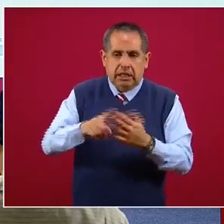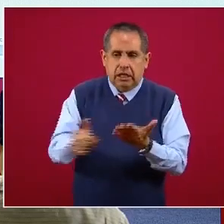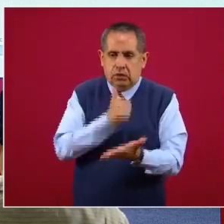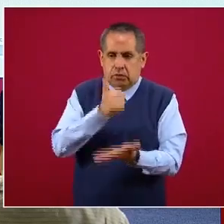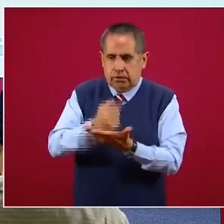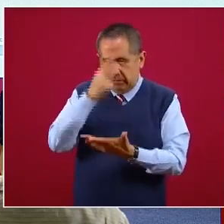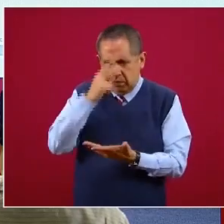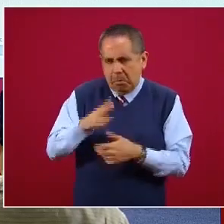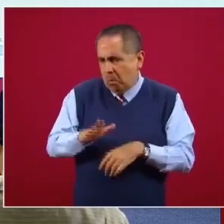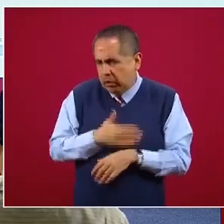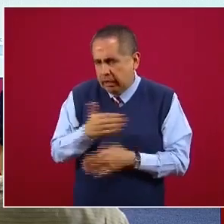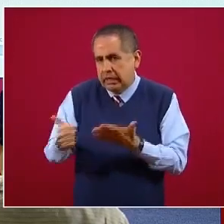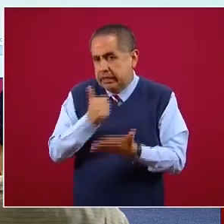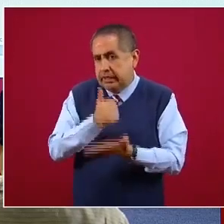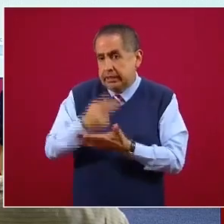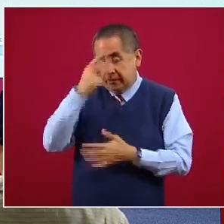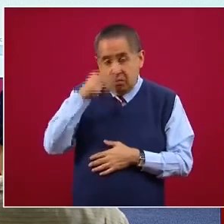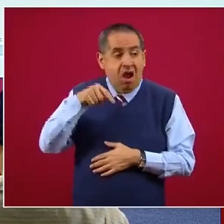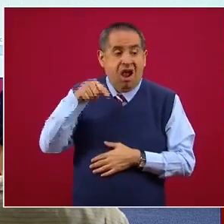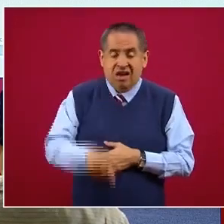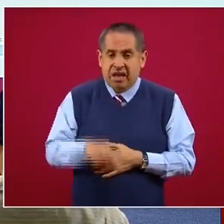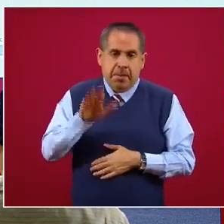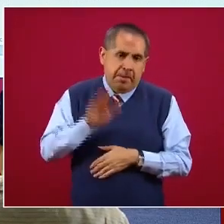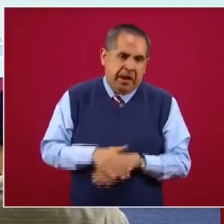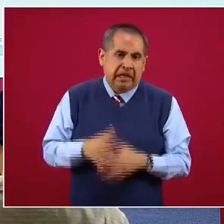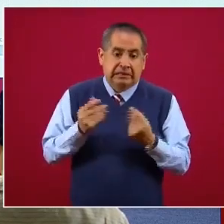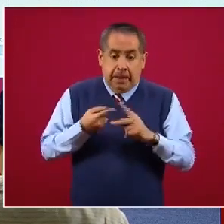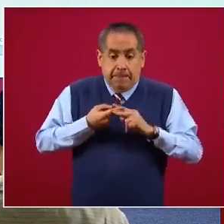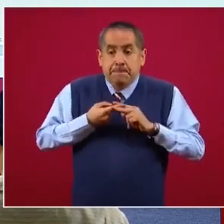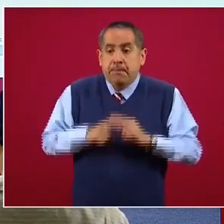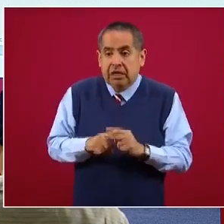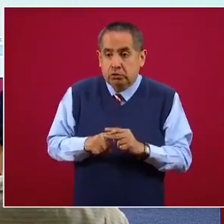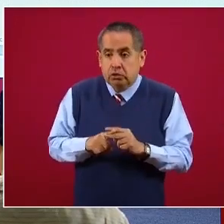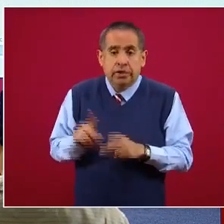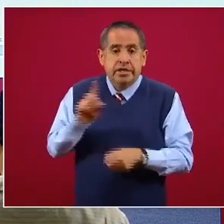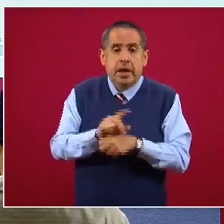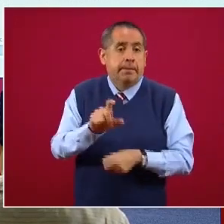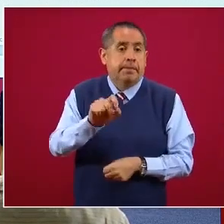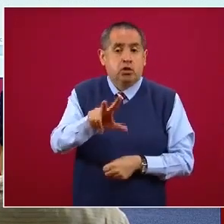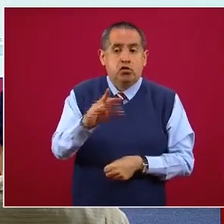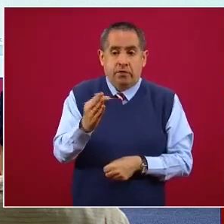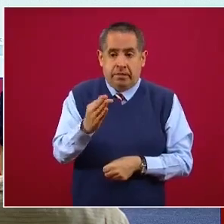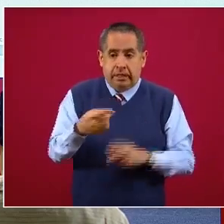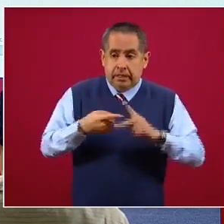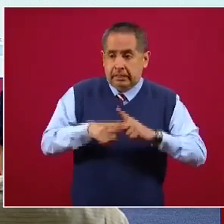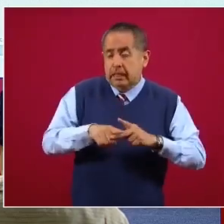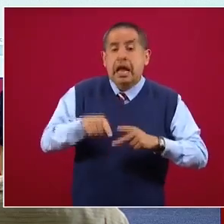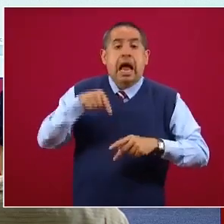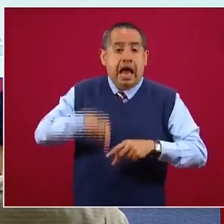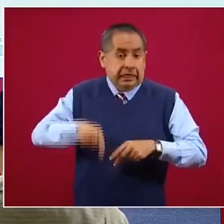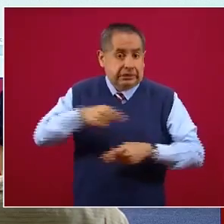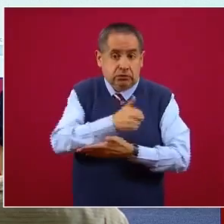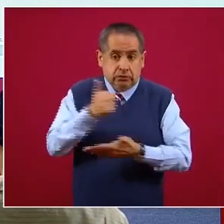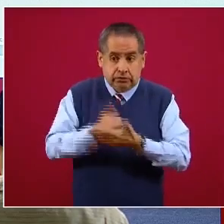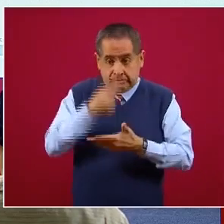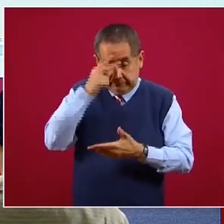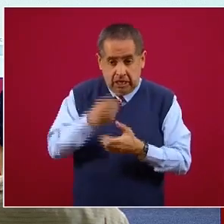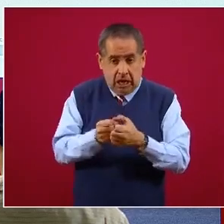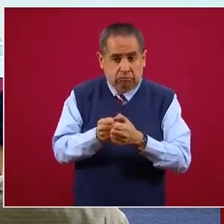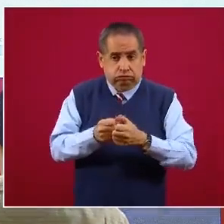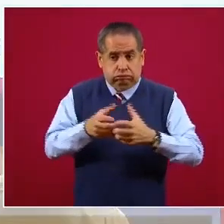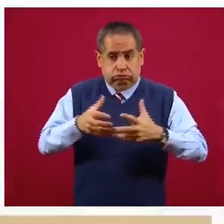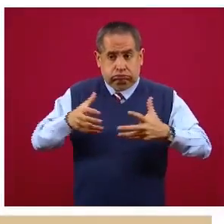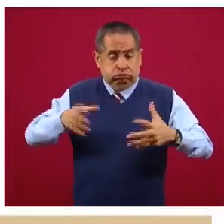Ciudad de México? Porque ha sido la región donde empezó la epidemia el 28 de febrero y también la región que ha tenido la